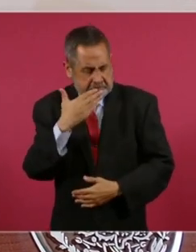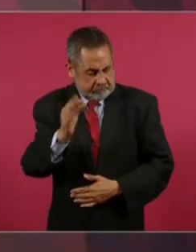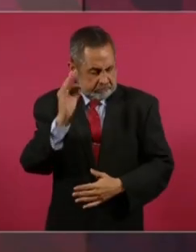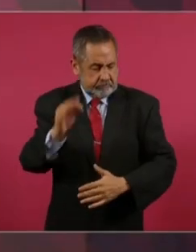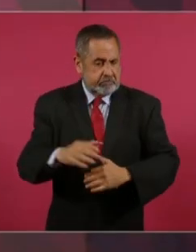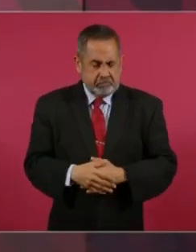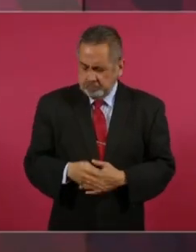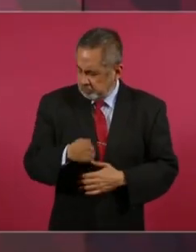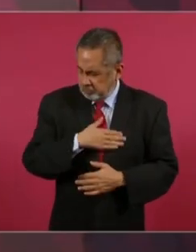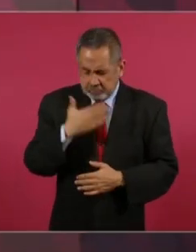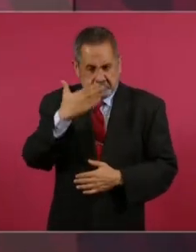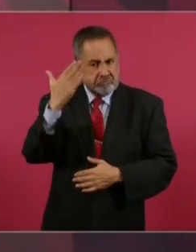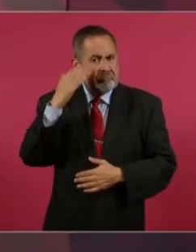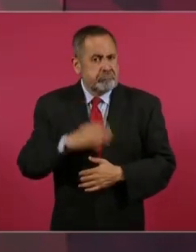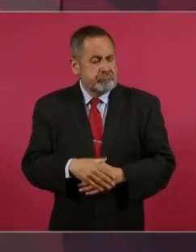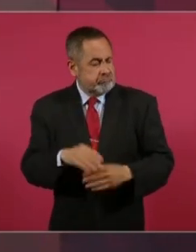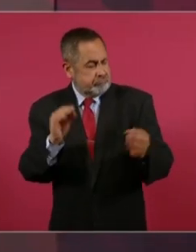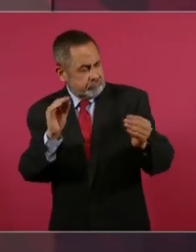muy bueno.